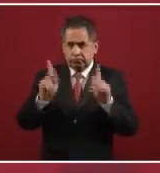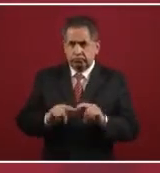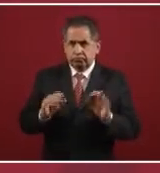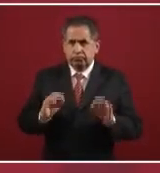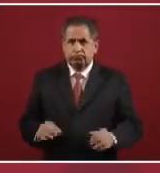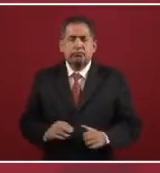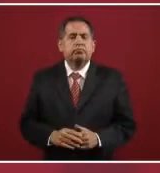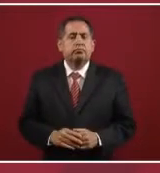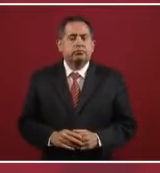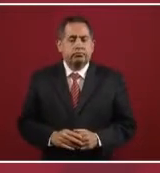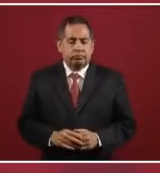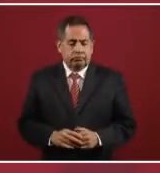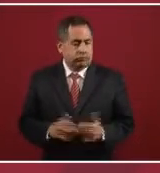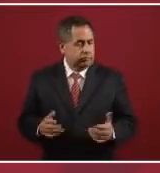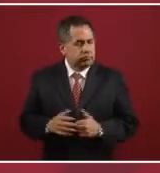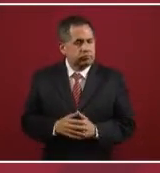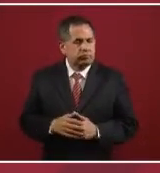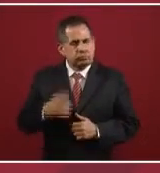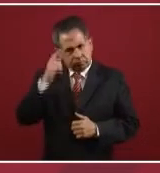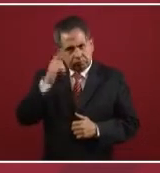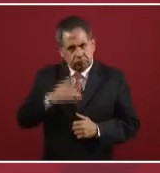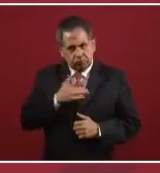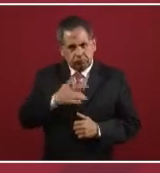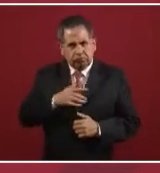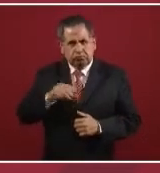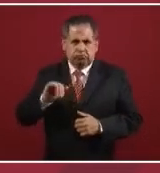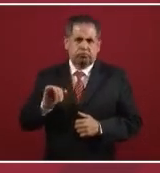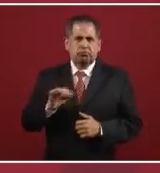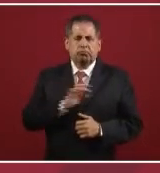que vamos a lograr